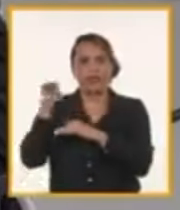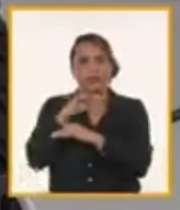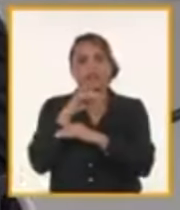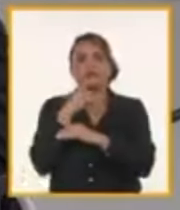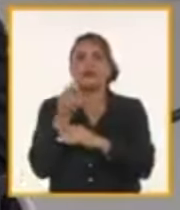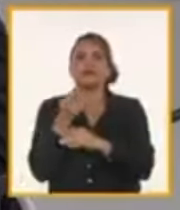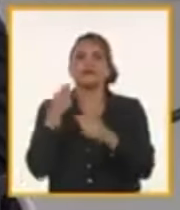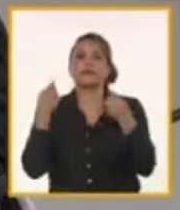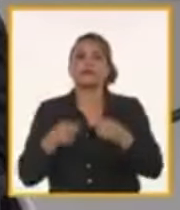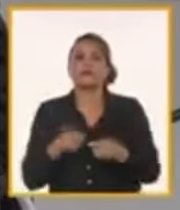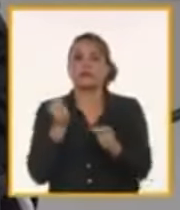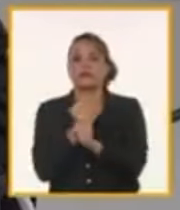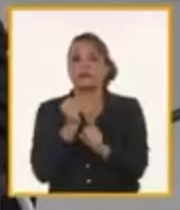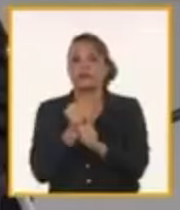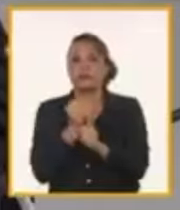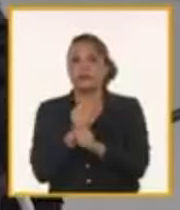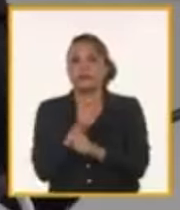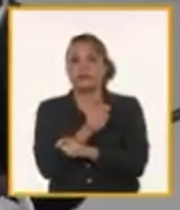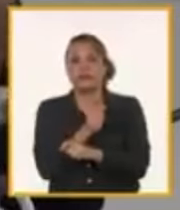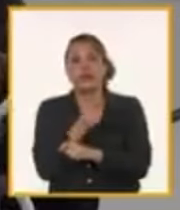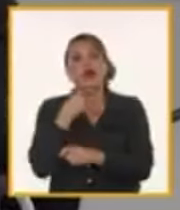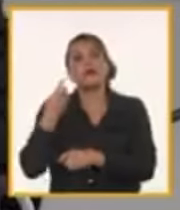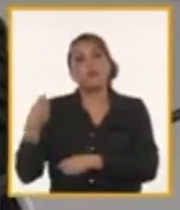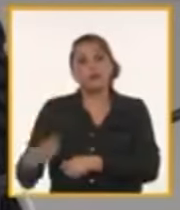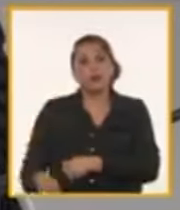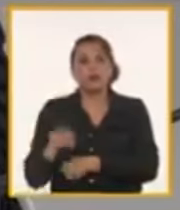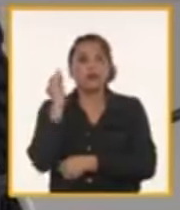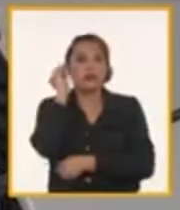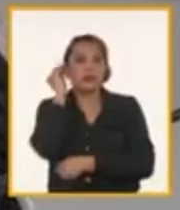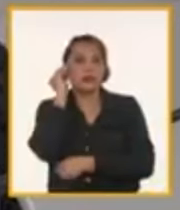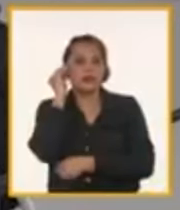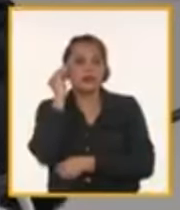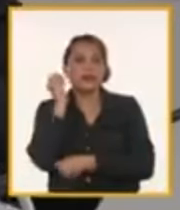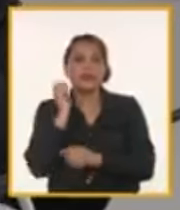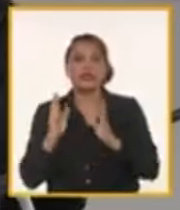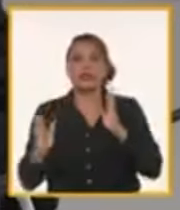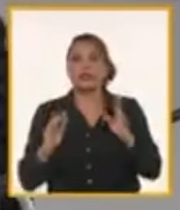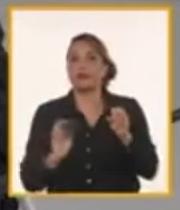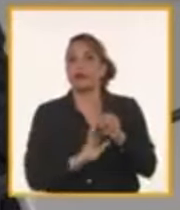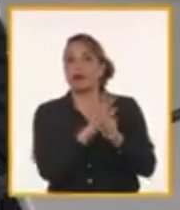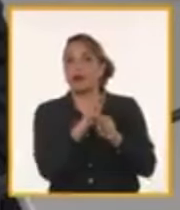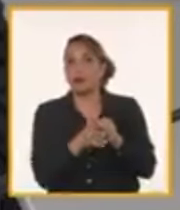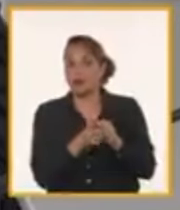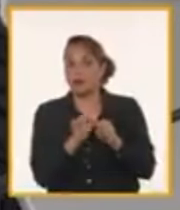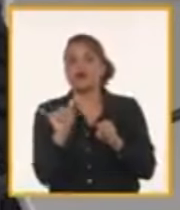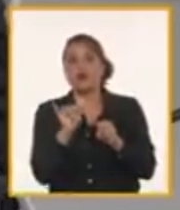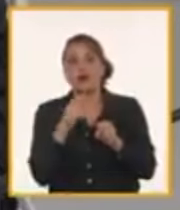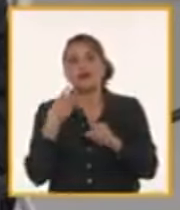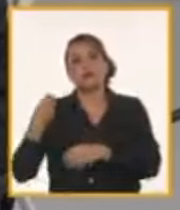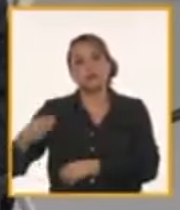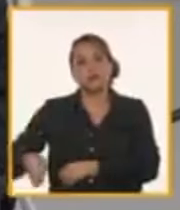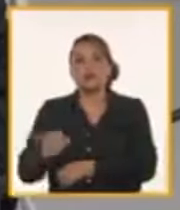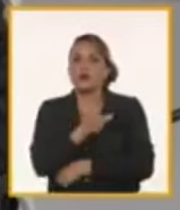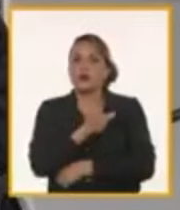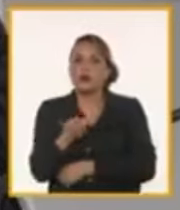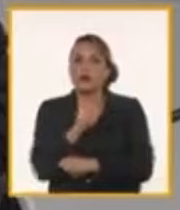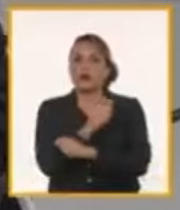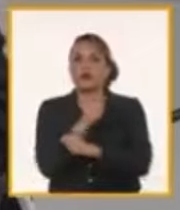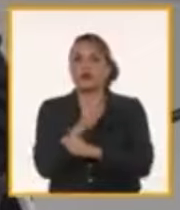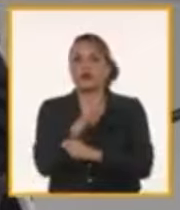eh su formación aprovechando alguno de los aprendizajes de la covid y como tú decías también de este curso